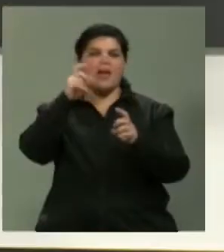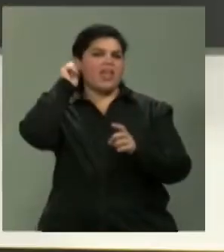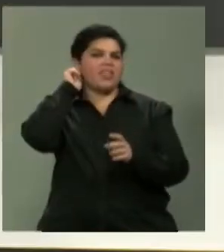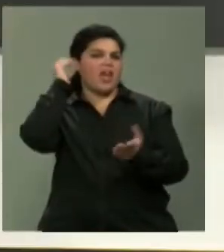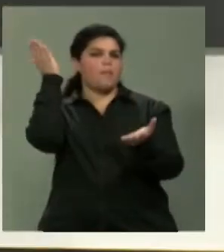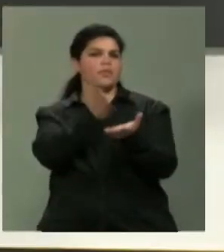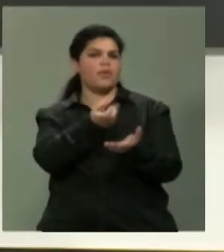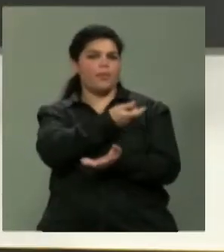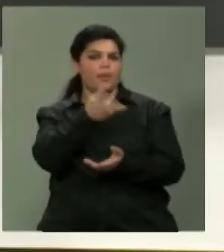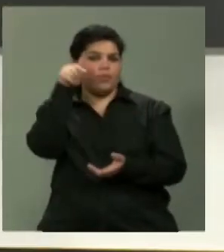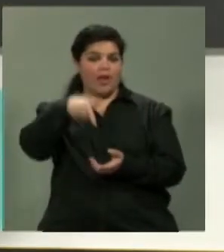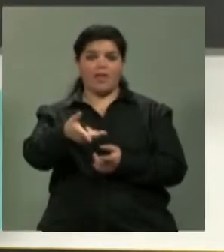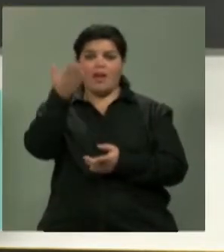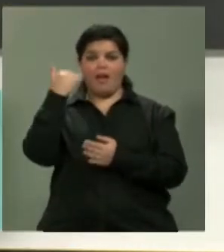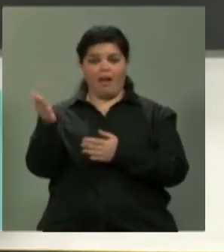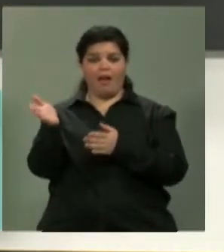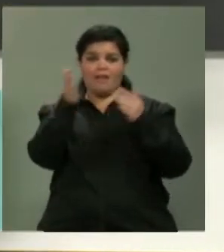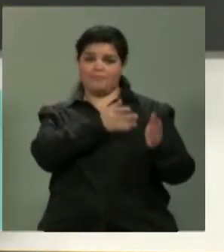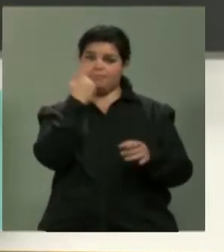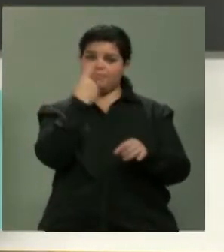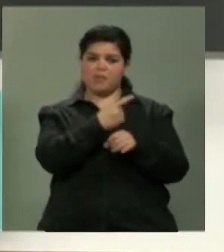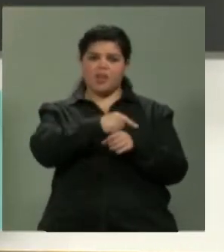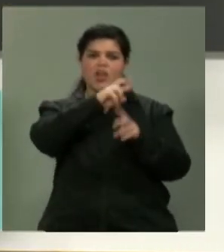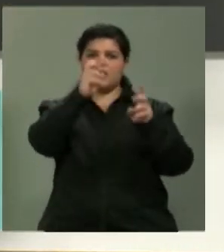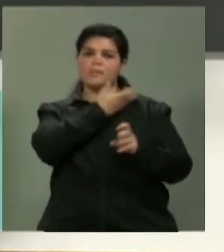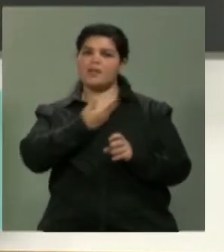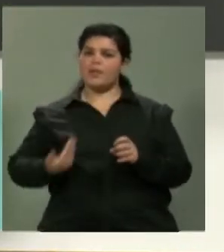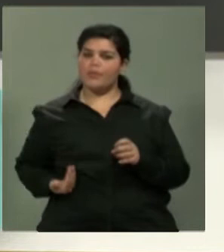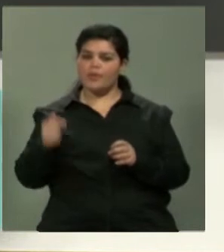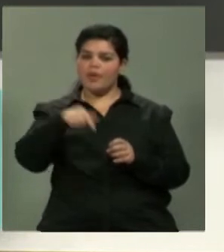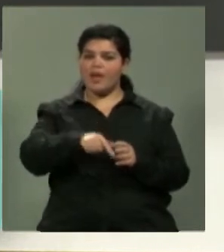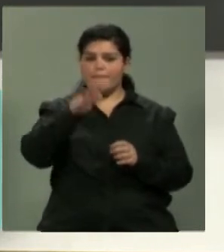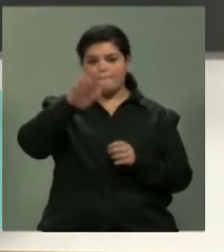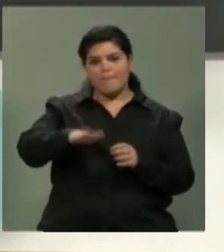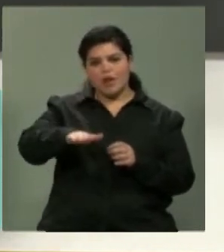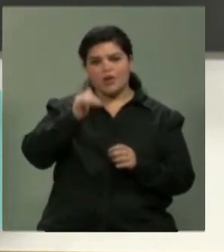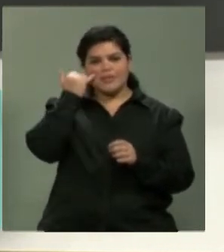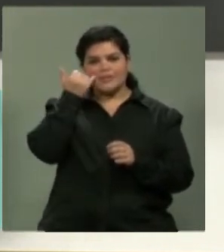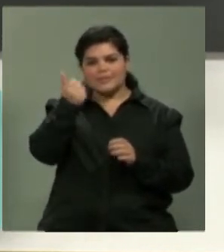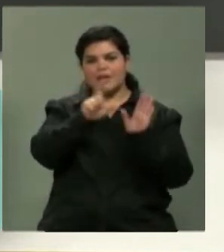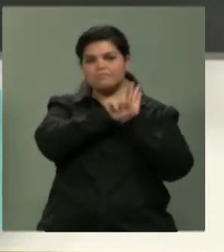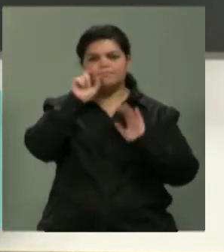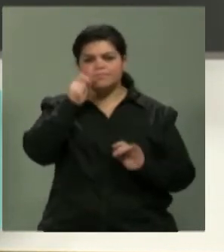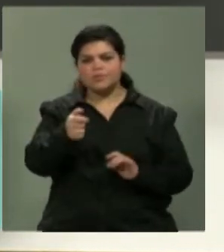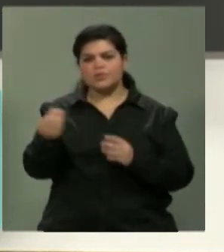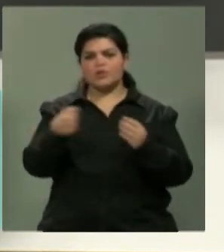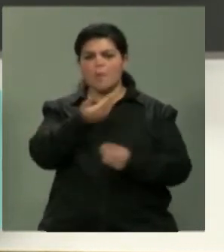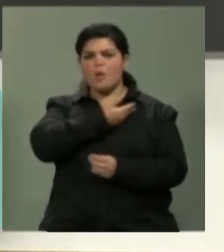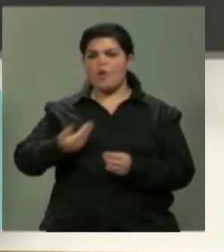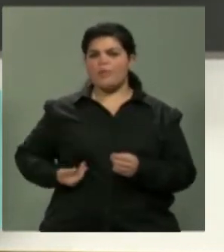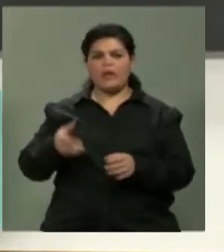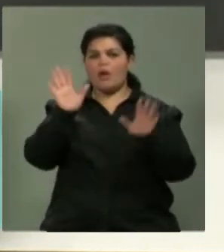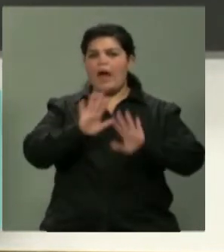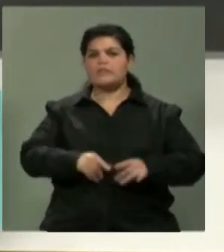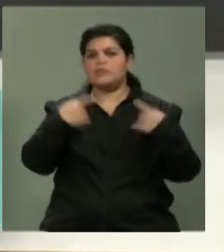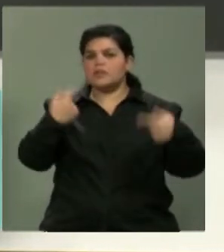En el bloque anterior se metía el tema de, bueno, el Estado. El momento en que ya un menor cometió un delito, ¿cuál es la función que tiene que cumplir el Estado? A